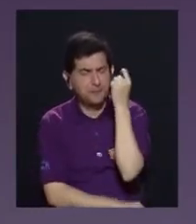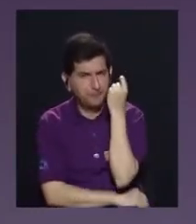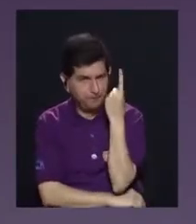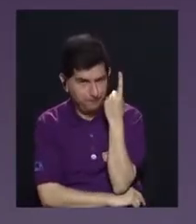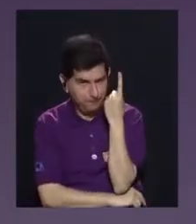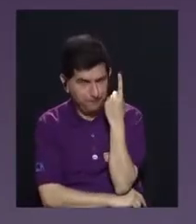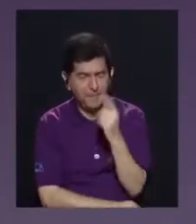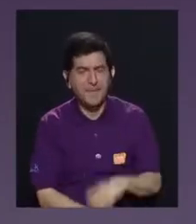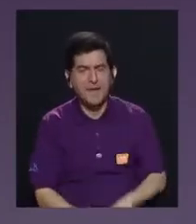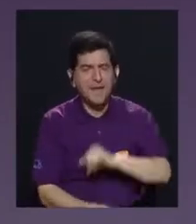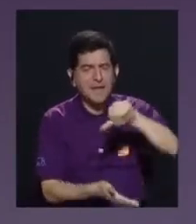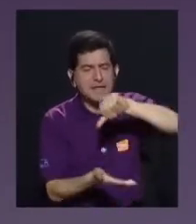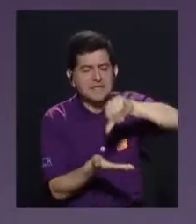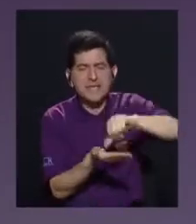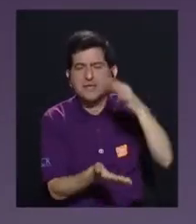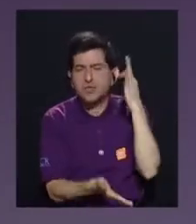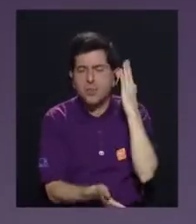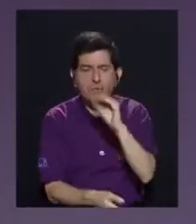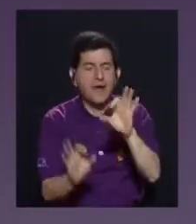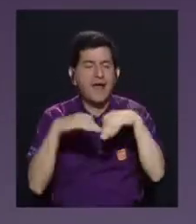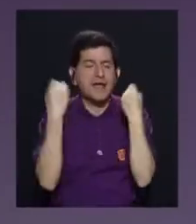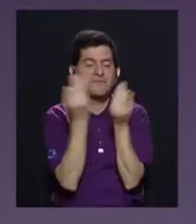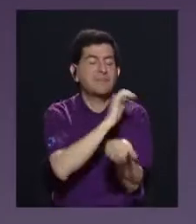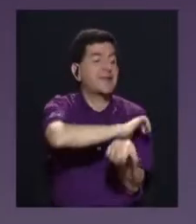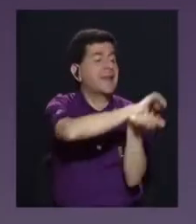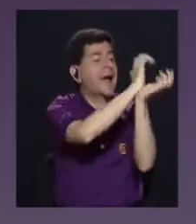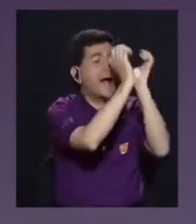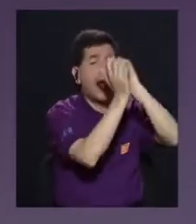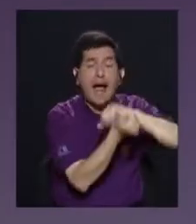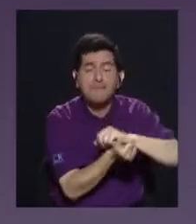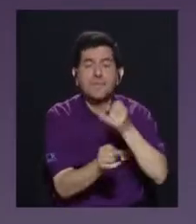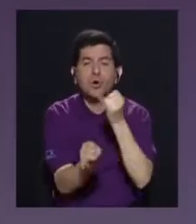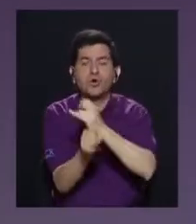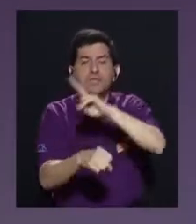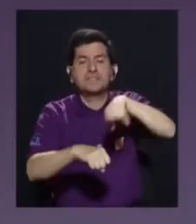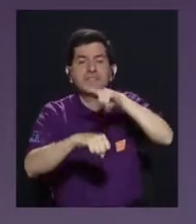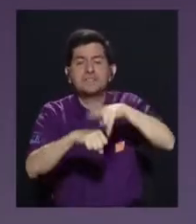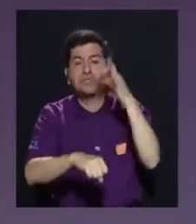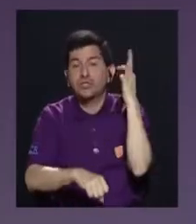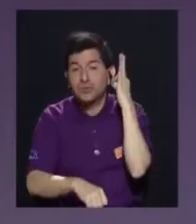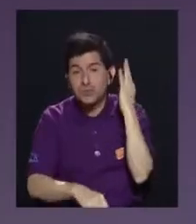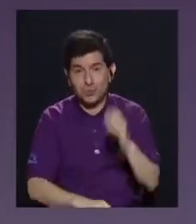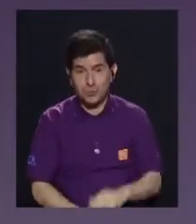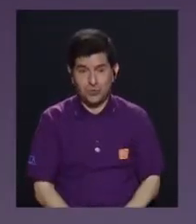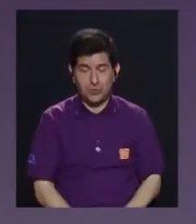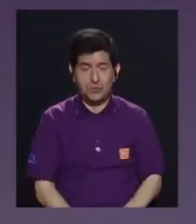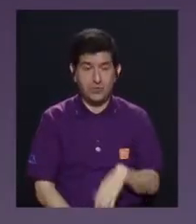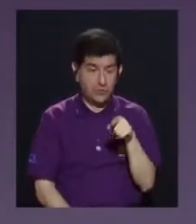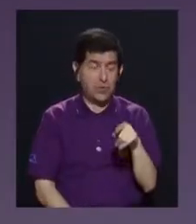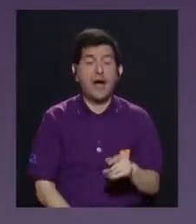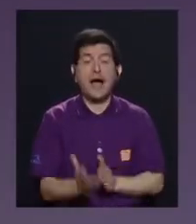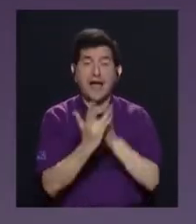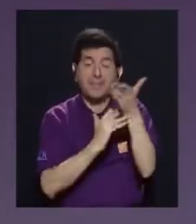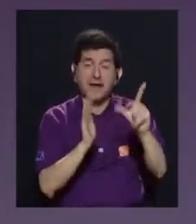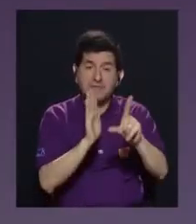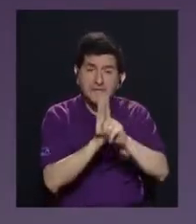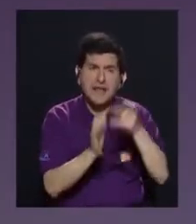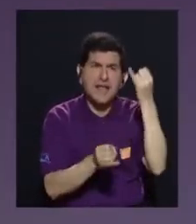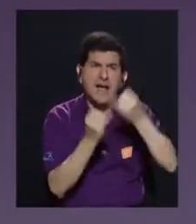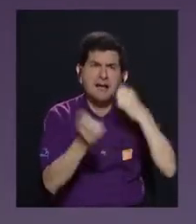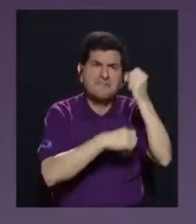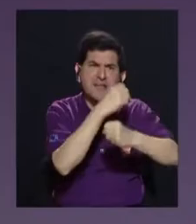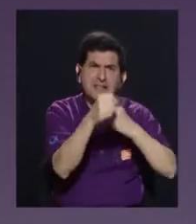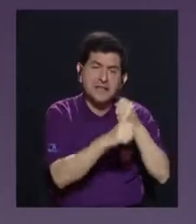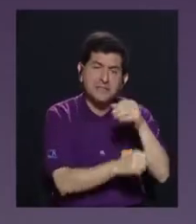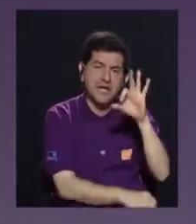el centro mujer y familia se convirtió en el instituto nacional de las mujeres en una ley a finales de los